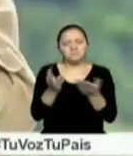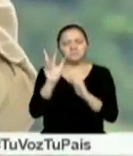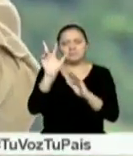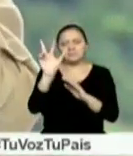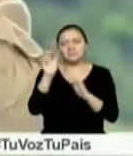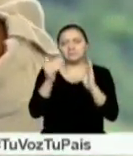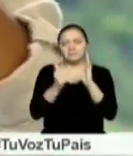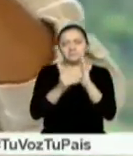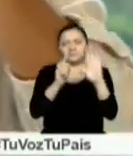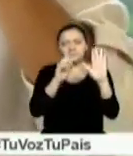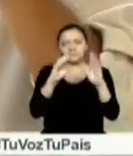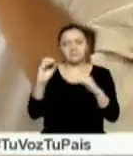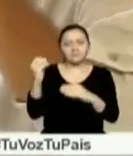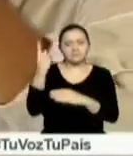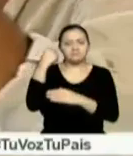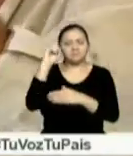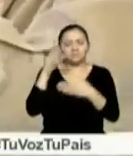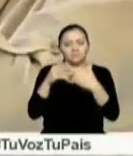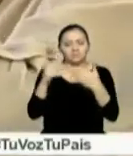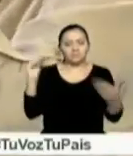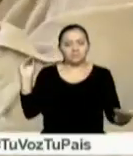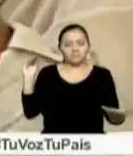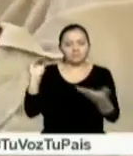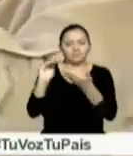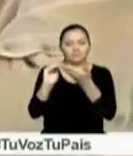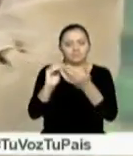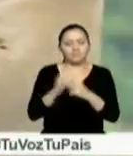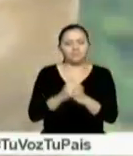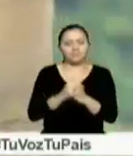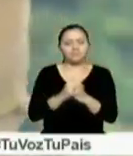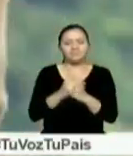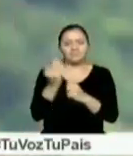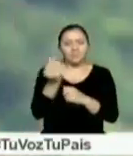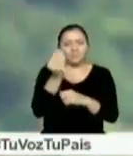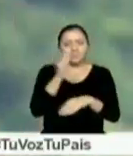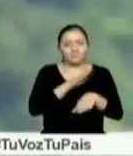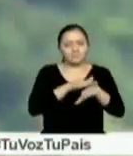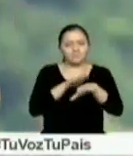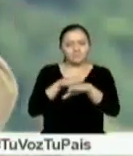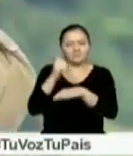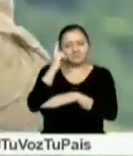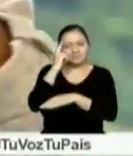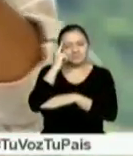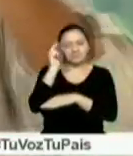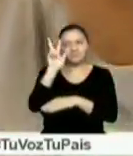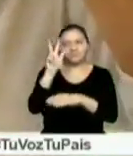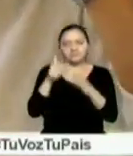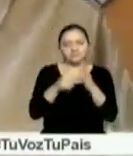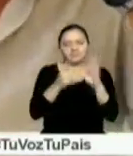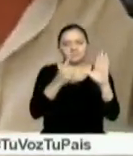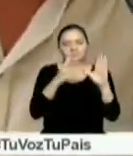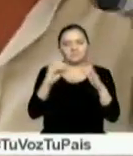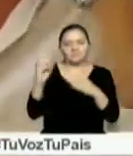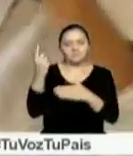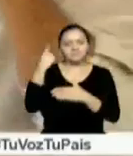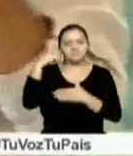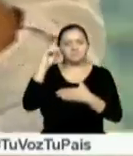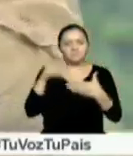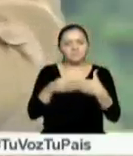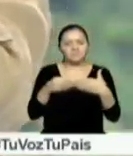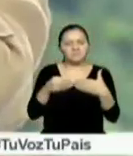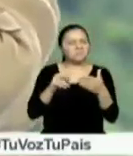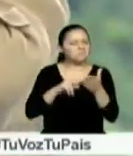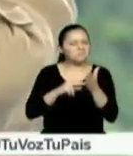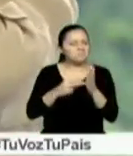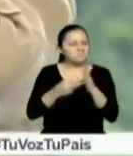3,600 millones de dólares para los jóvenes Qué representan 3600 millones de dólares porque ya cuando nos hablan